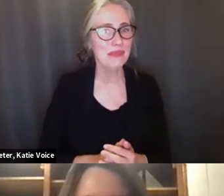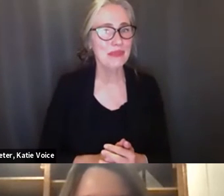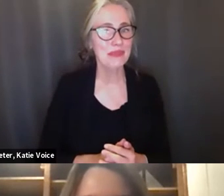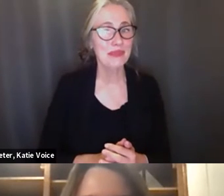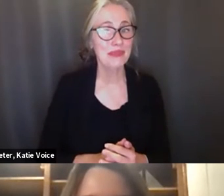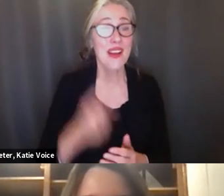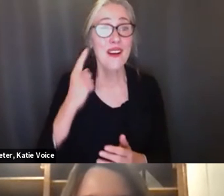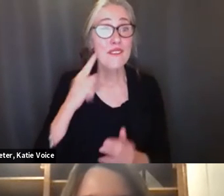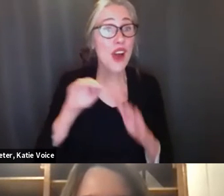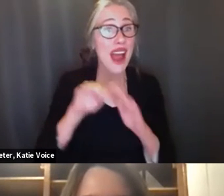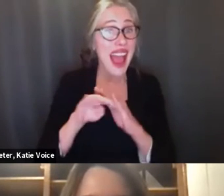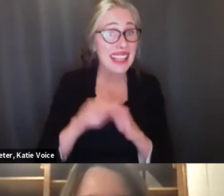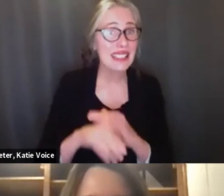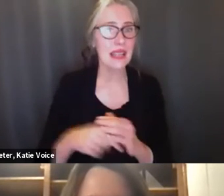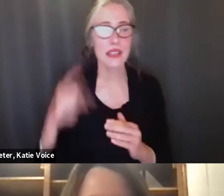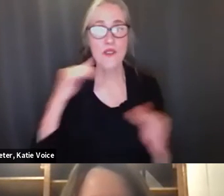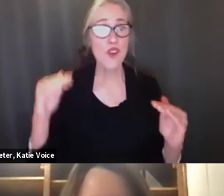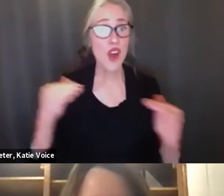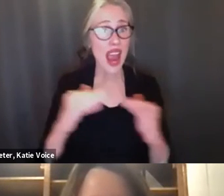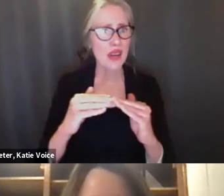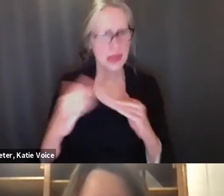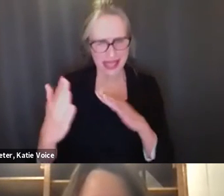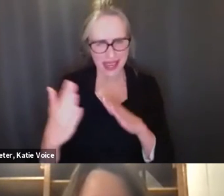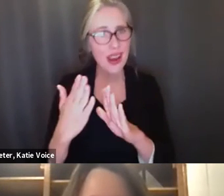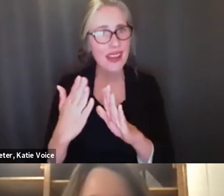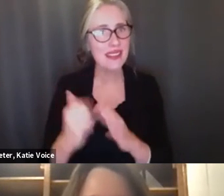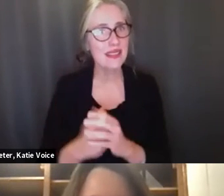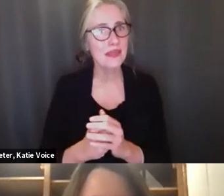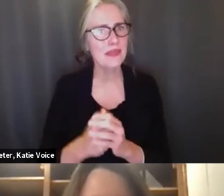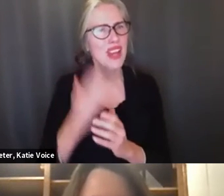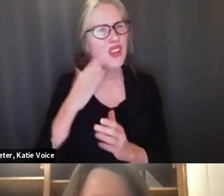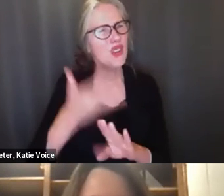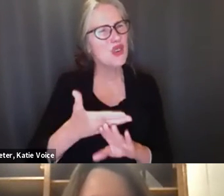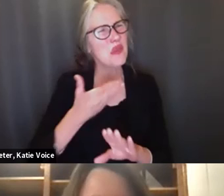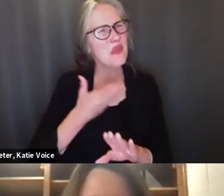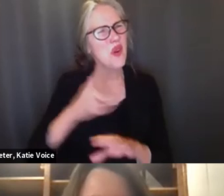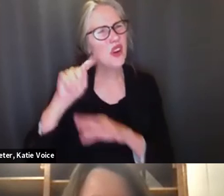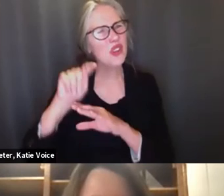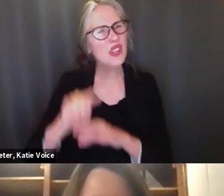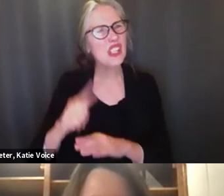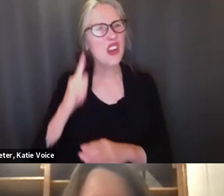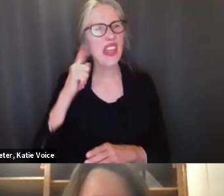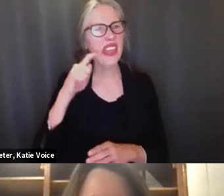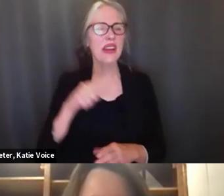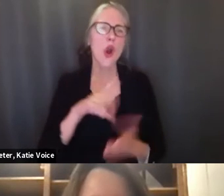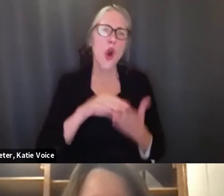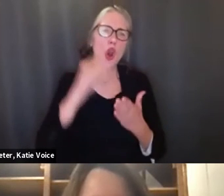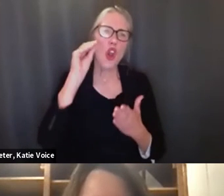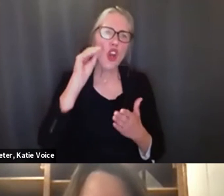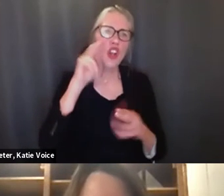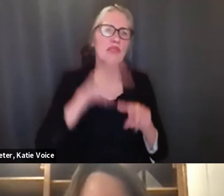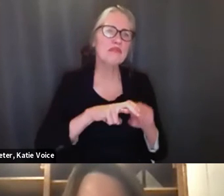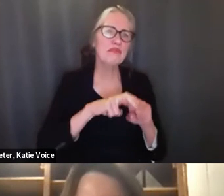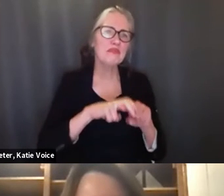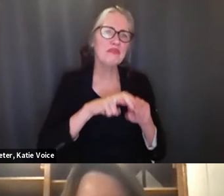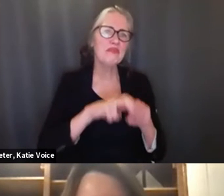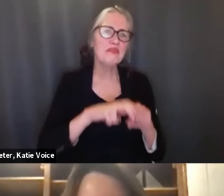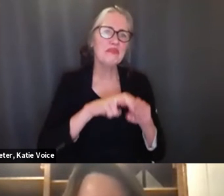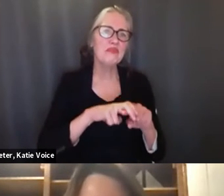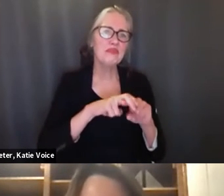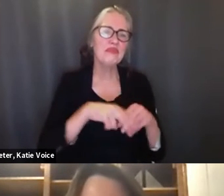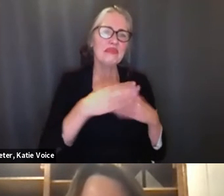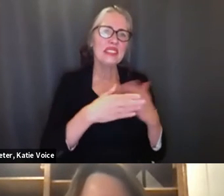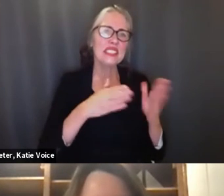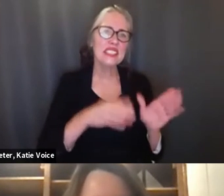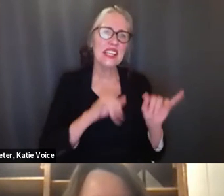acceso. ¿Qué tal si dejáramos la visión que teníamos antes y crear programas y espacios que